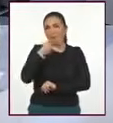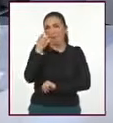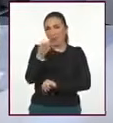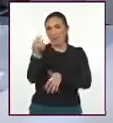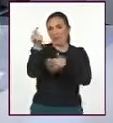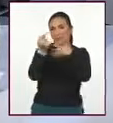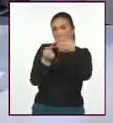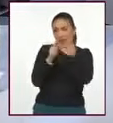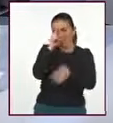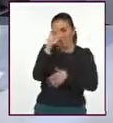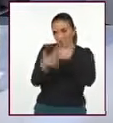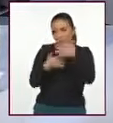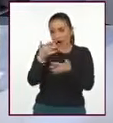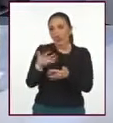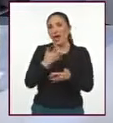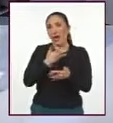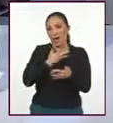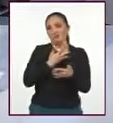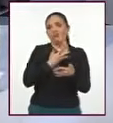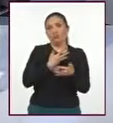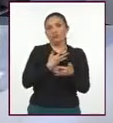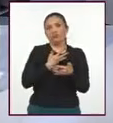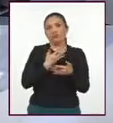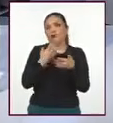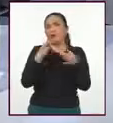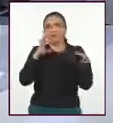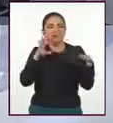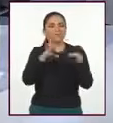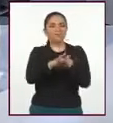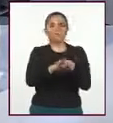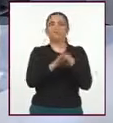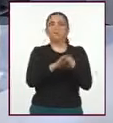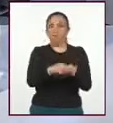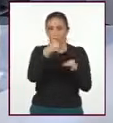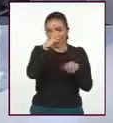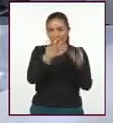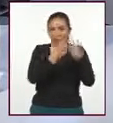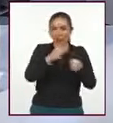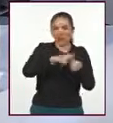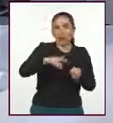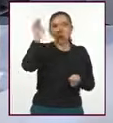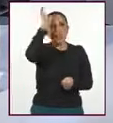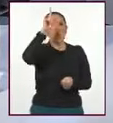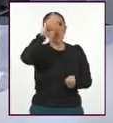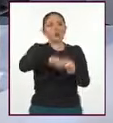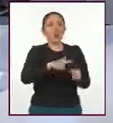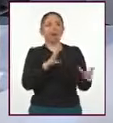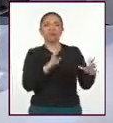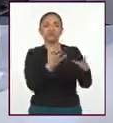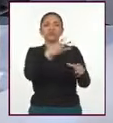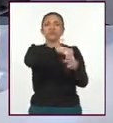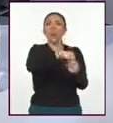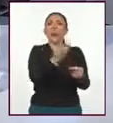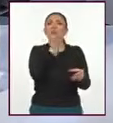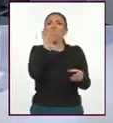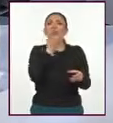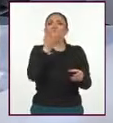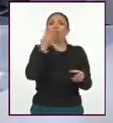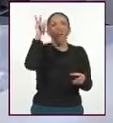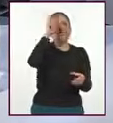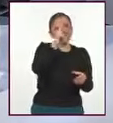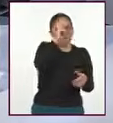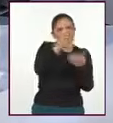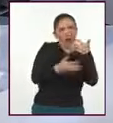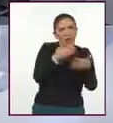está muchas de las veces intrínseca en nuestra sociedad, en nuestra cultura, y ni siquiera nos damos cuenta de que la tenemos. ¿Cómo podríamos